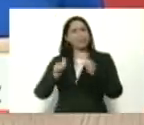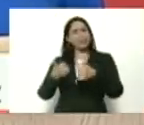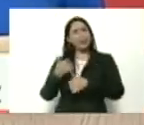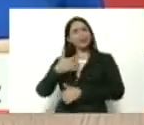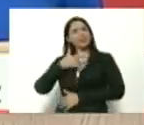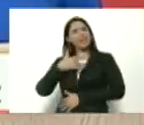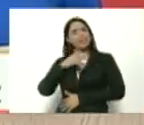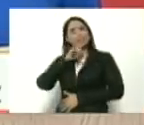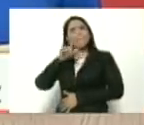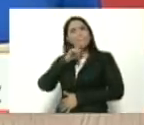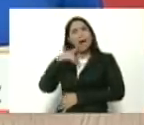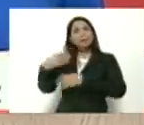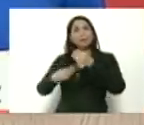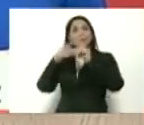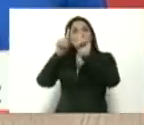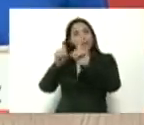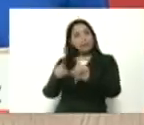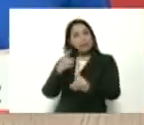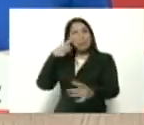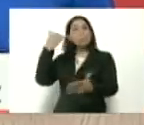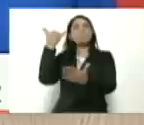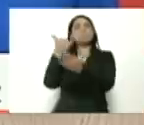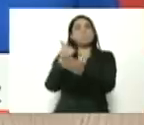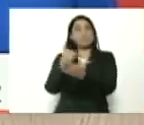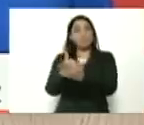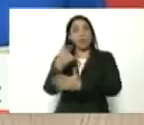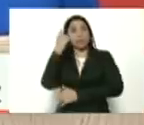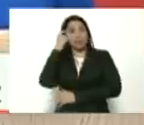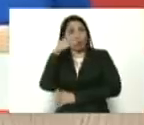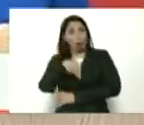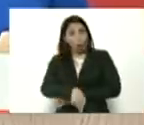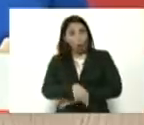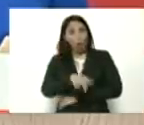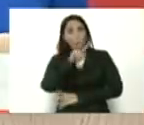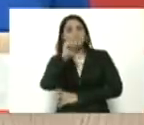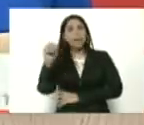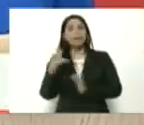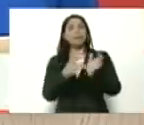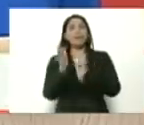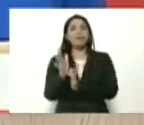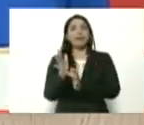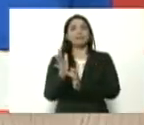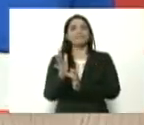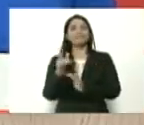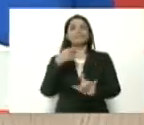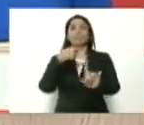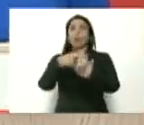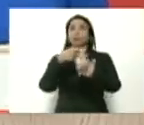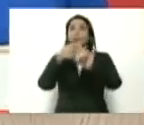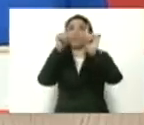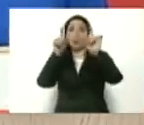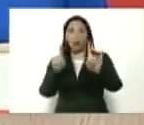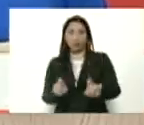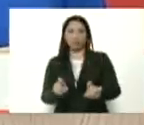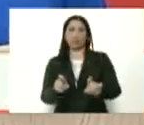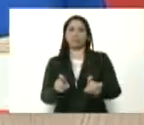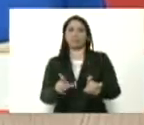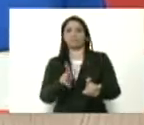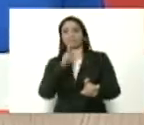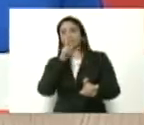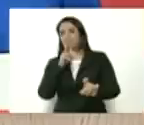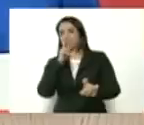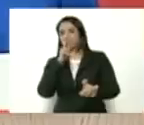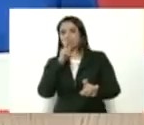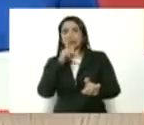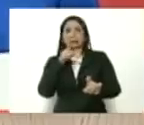le hizo despistaje y el día de hoy, 20 de abril, dio positiva en PCR. Este ha sido también